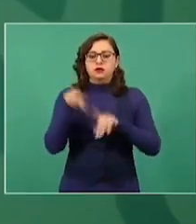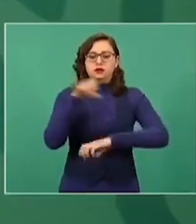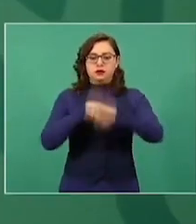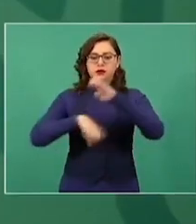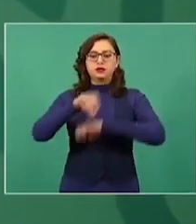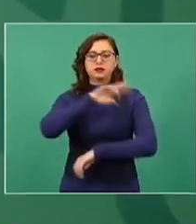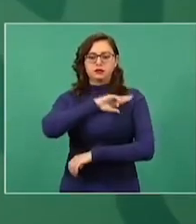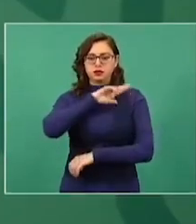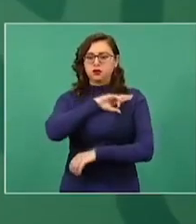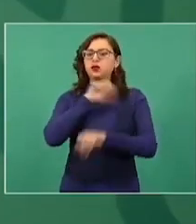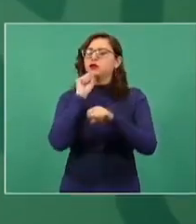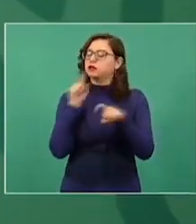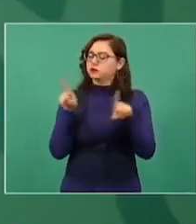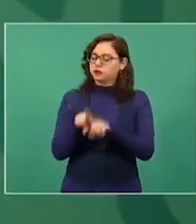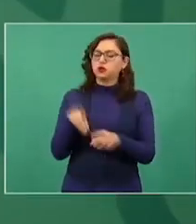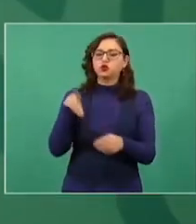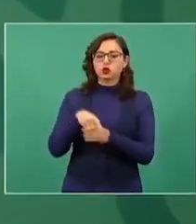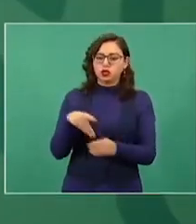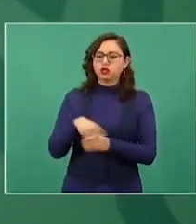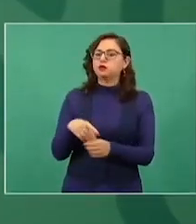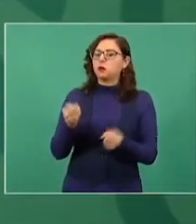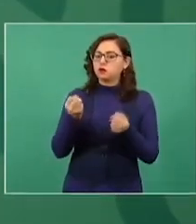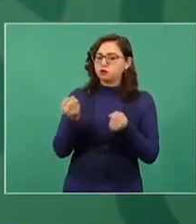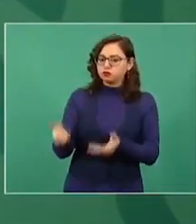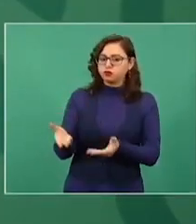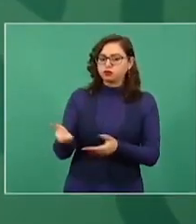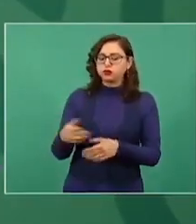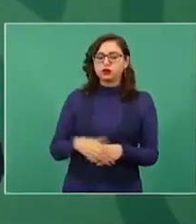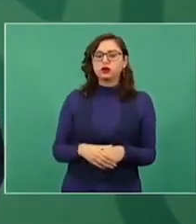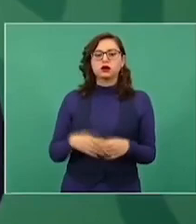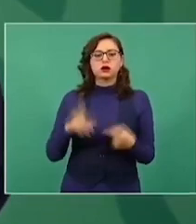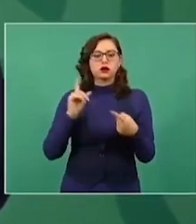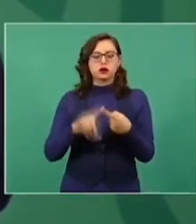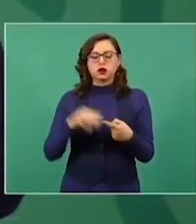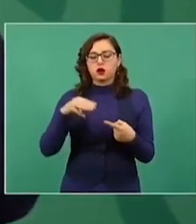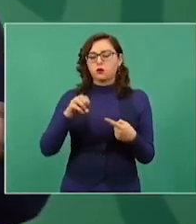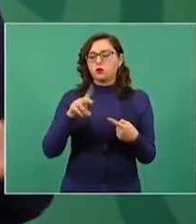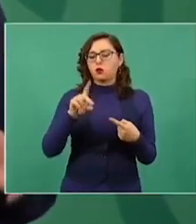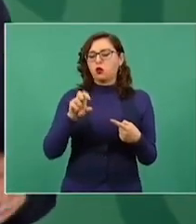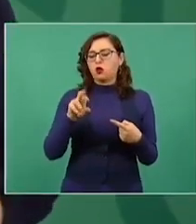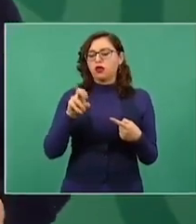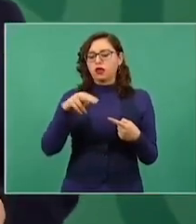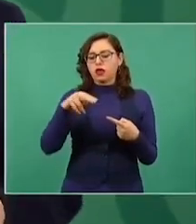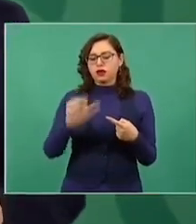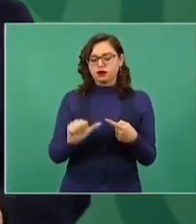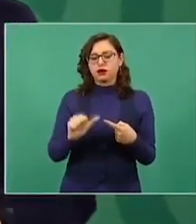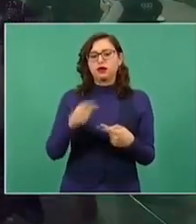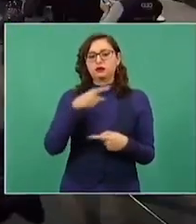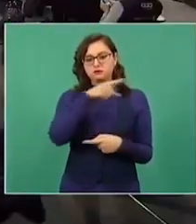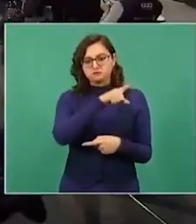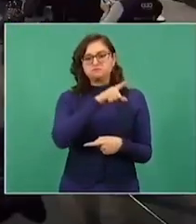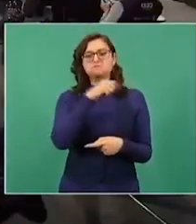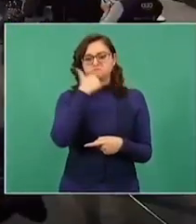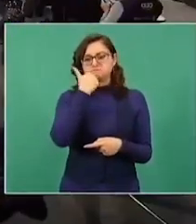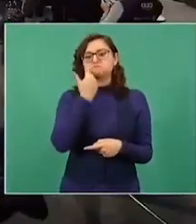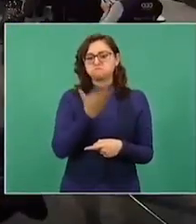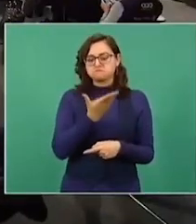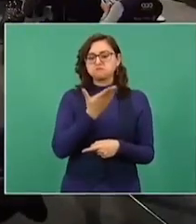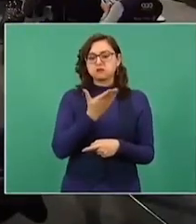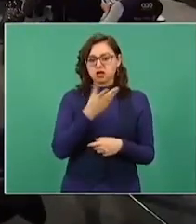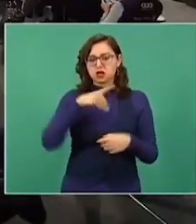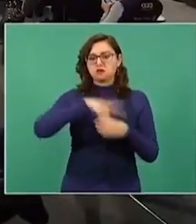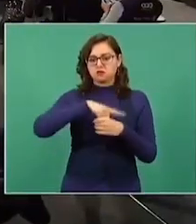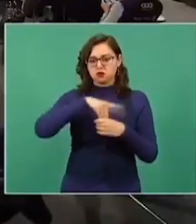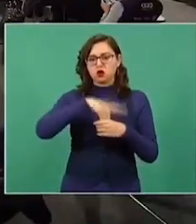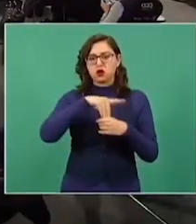nuevos en la Ciudad de México a consecuencia de las fiestas de Año Nuevo. Por cierto, las autoridades sanitarias